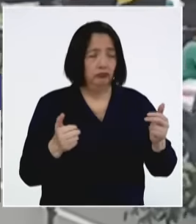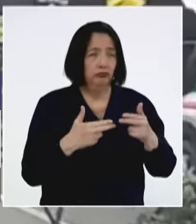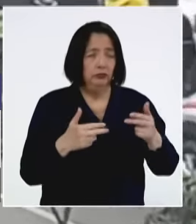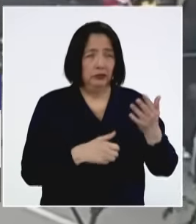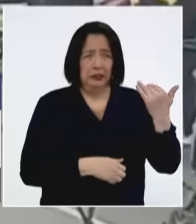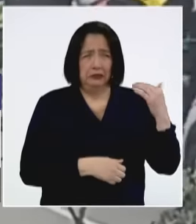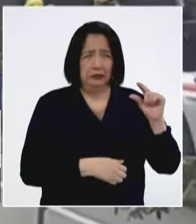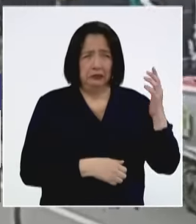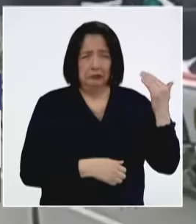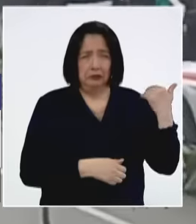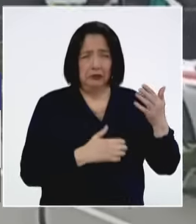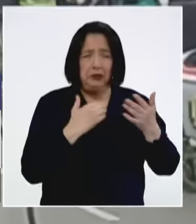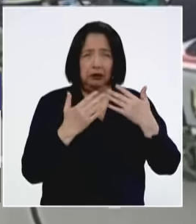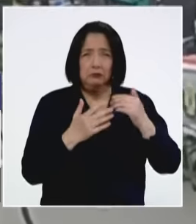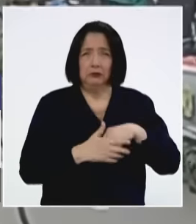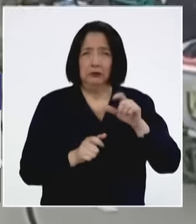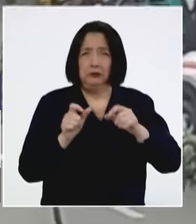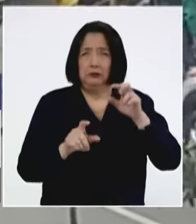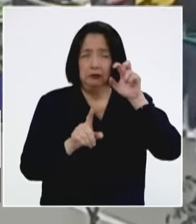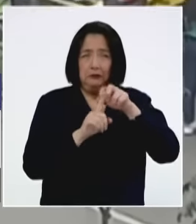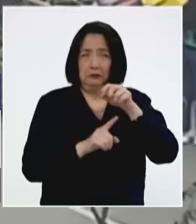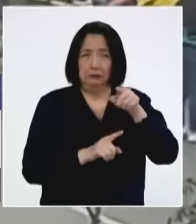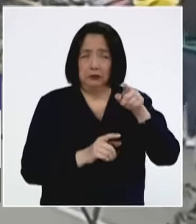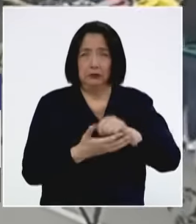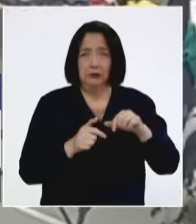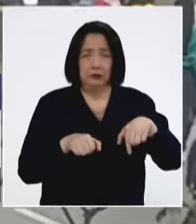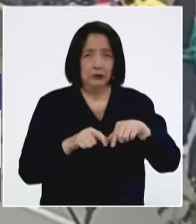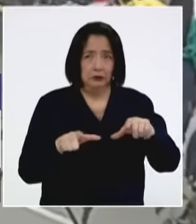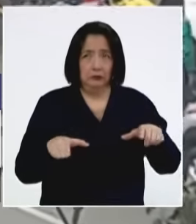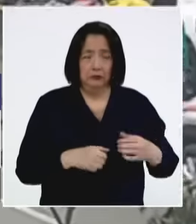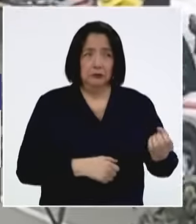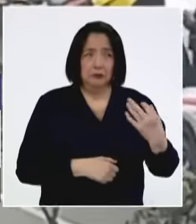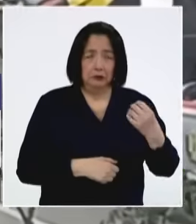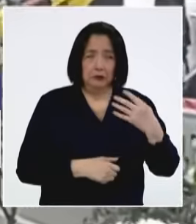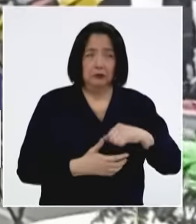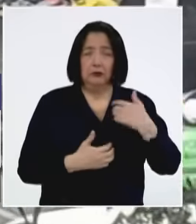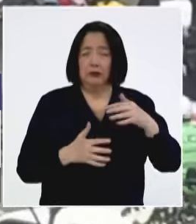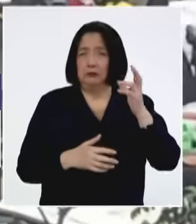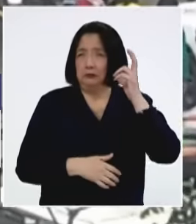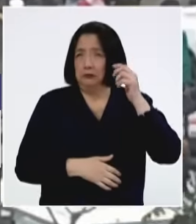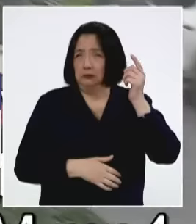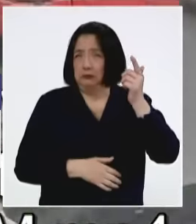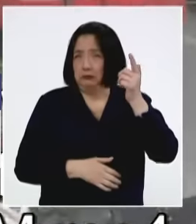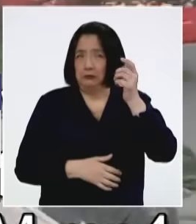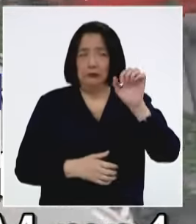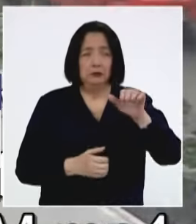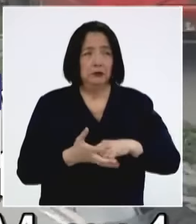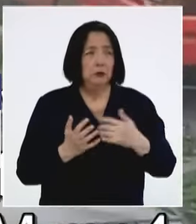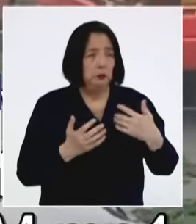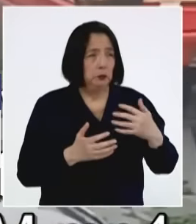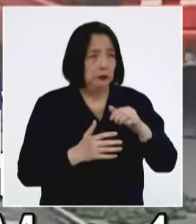Hace algunos instantes también hablamos con algunos testigos que estuvieron en la zona y nos indicaron justamente haber escuchado los disparos, tuvieron